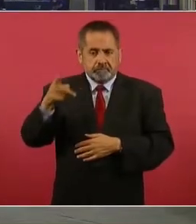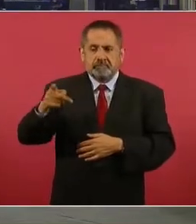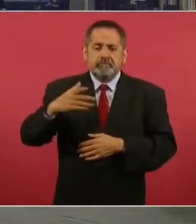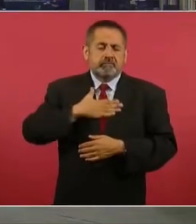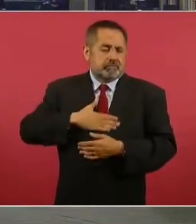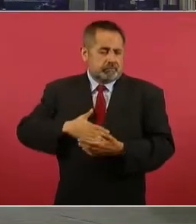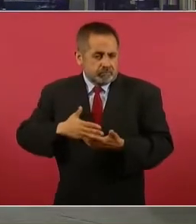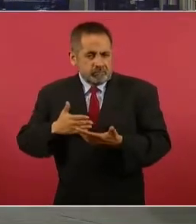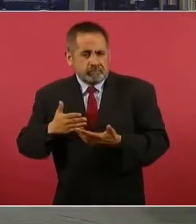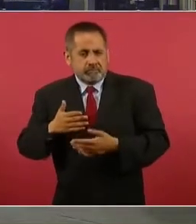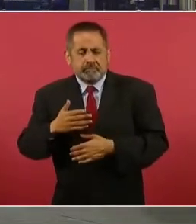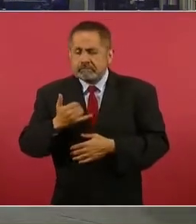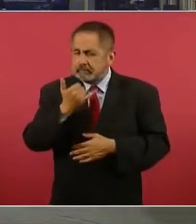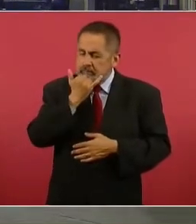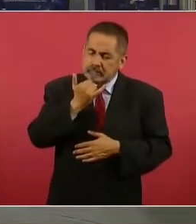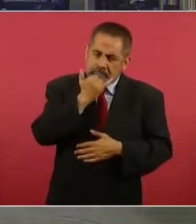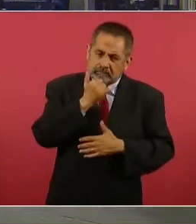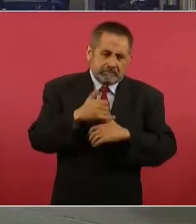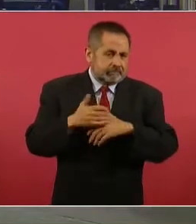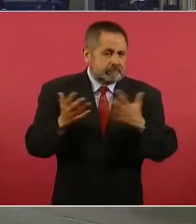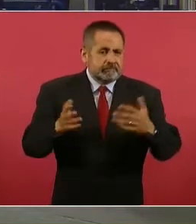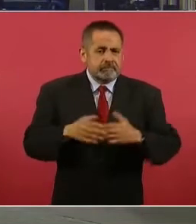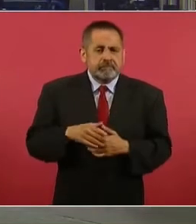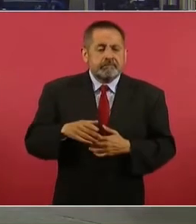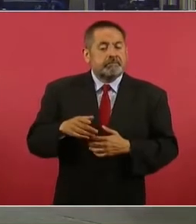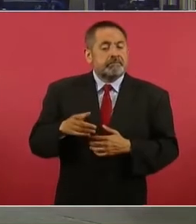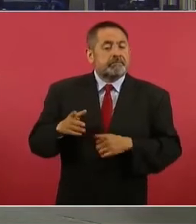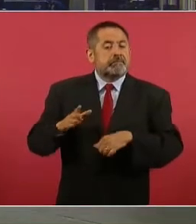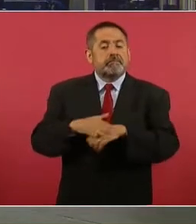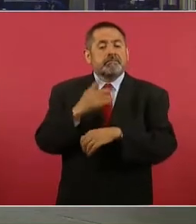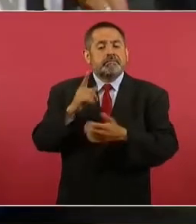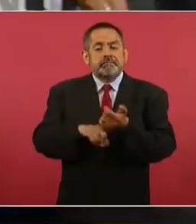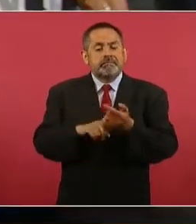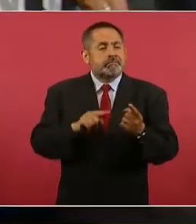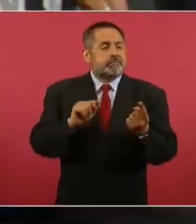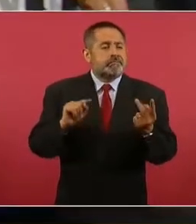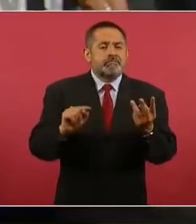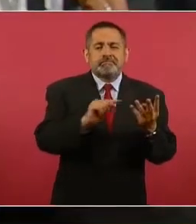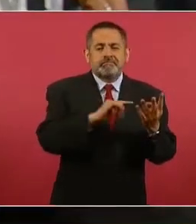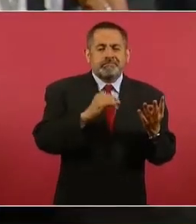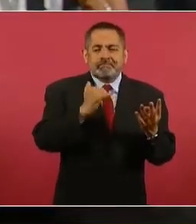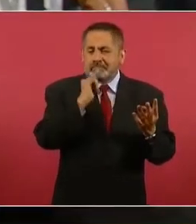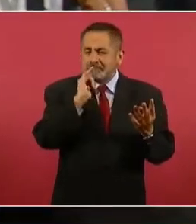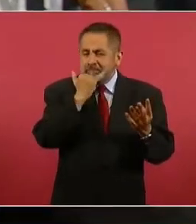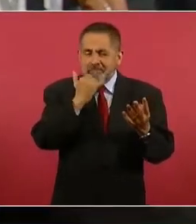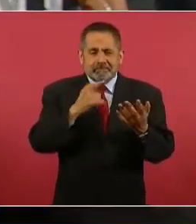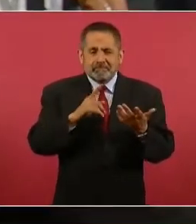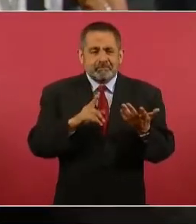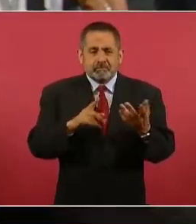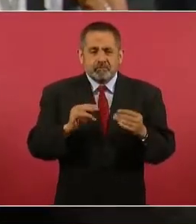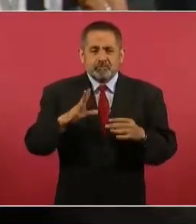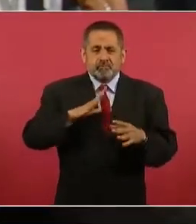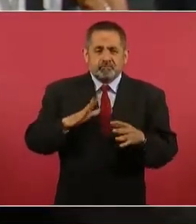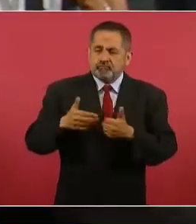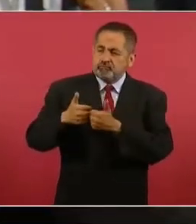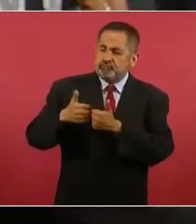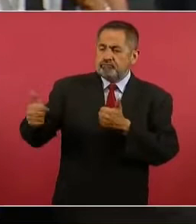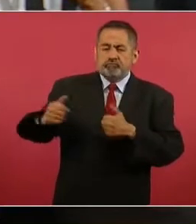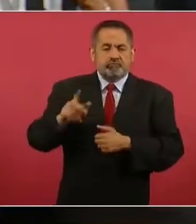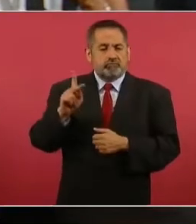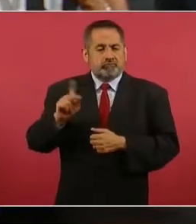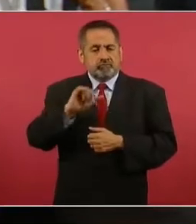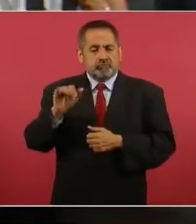justicia pues ha tenido un profundo impacto por diversas razones, entre ellas por la falta de autonomía del Poder